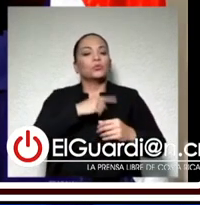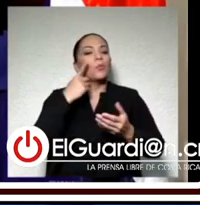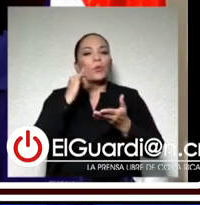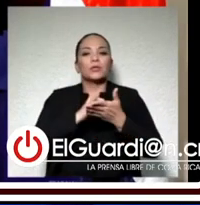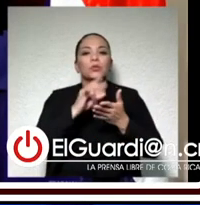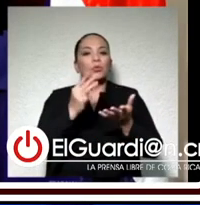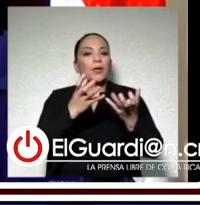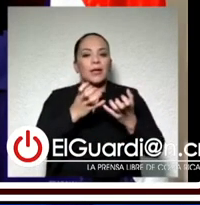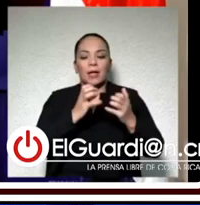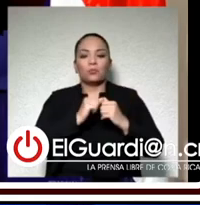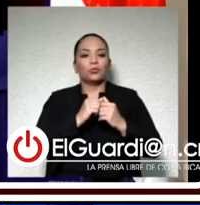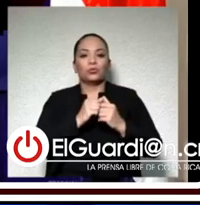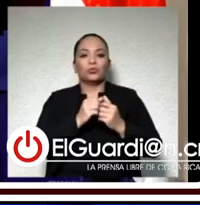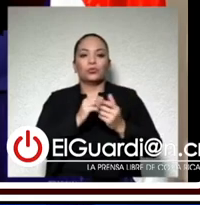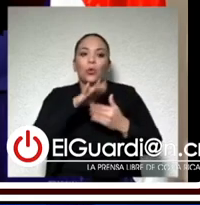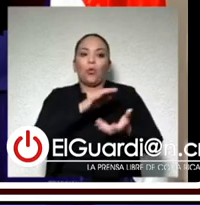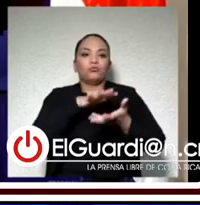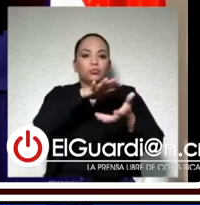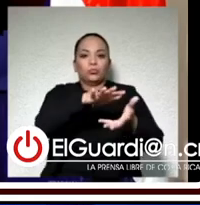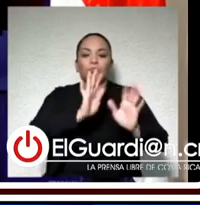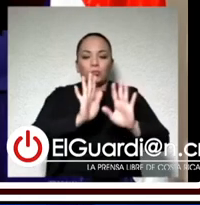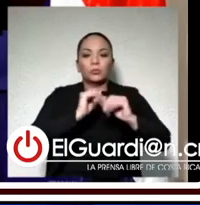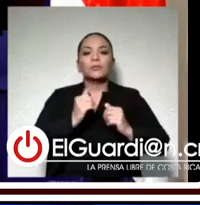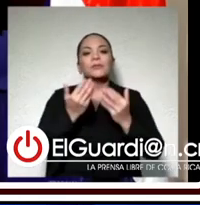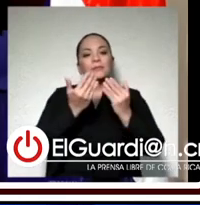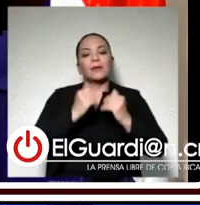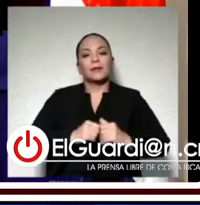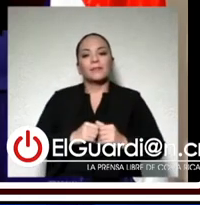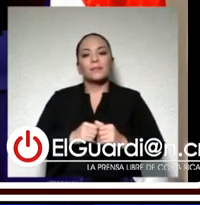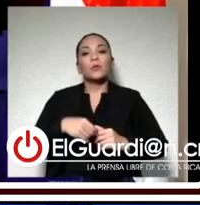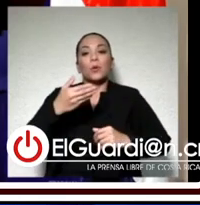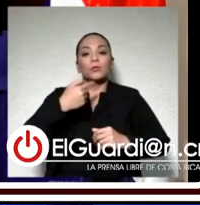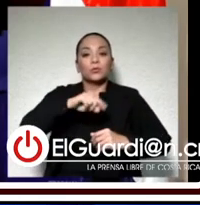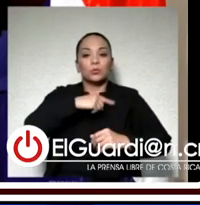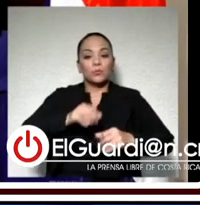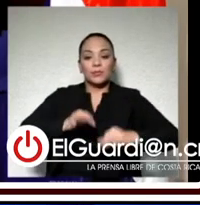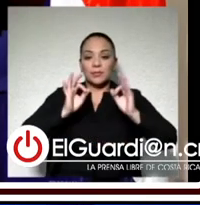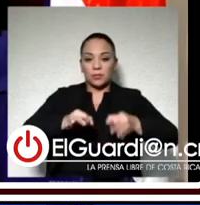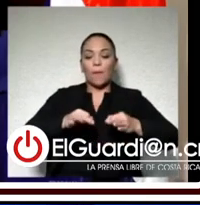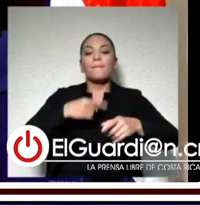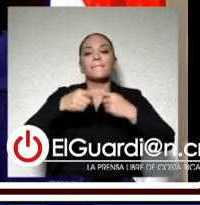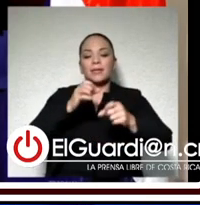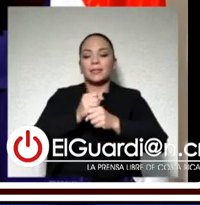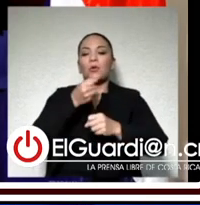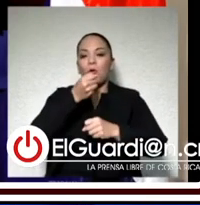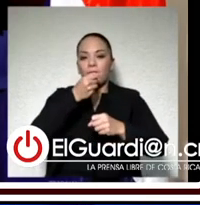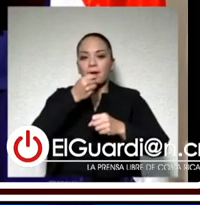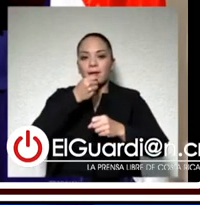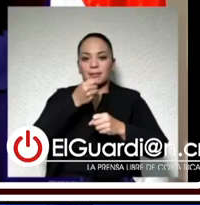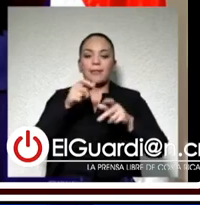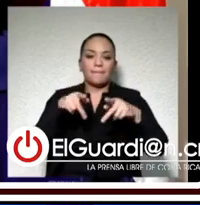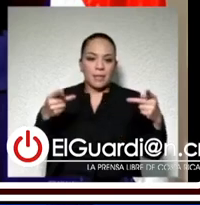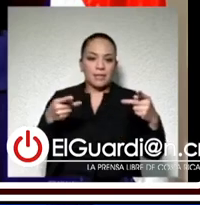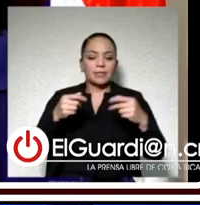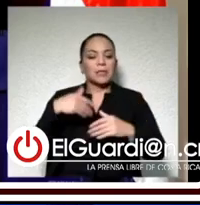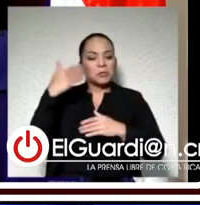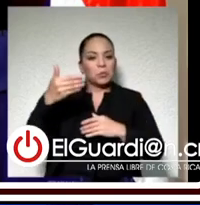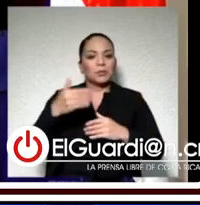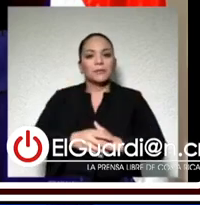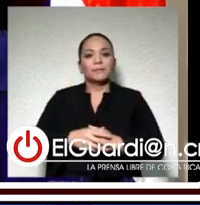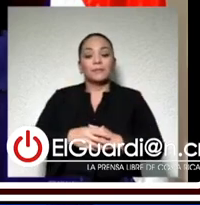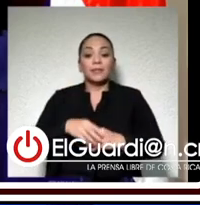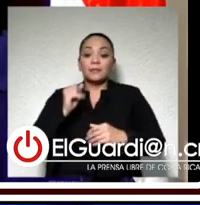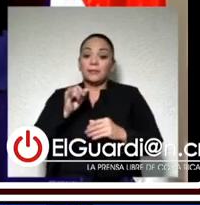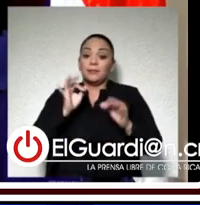todo, y en el momento que tomemos una decisión va a haber una conferencia de prensa. Si la decisión es ir al estrado